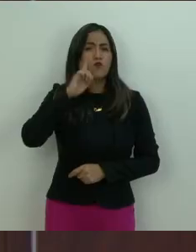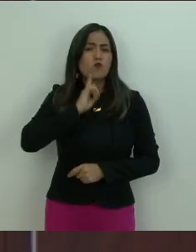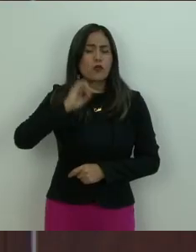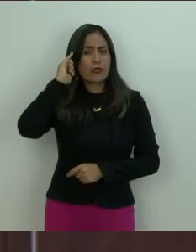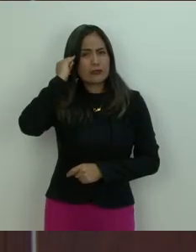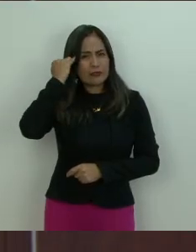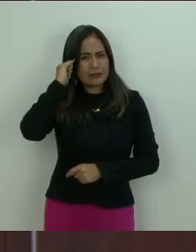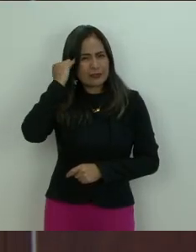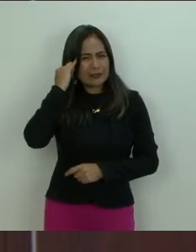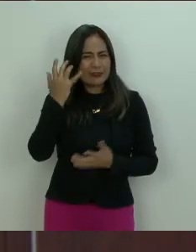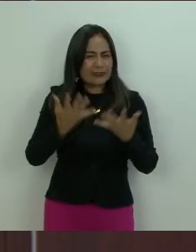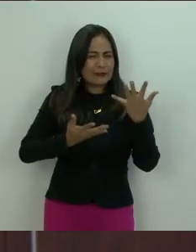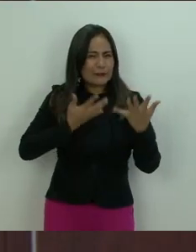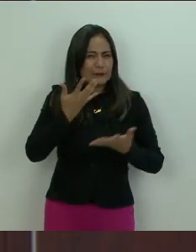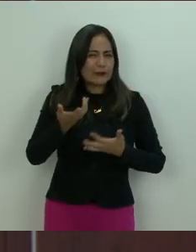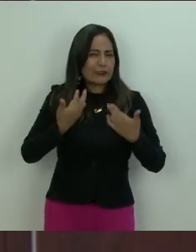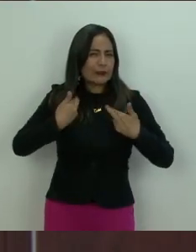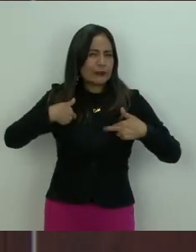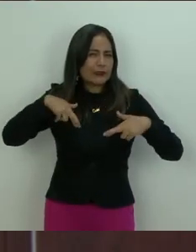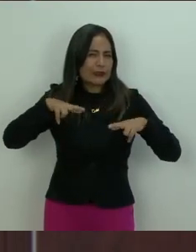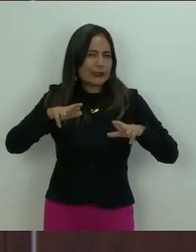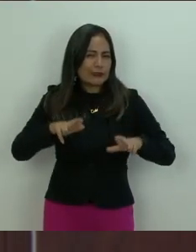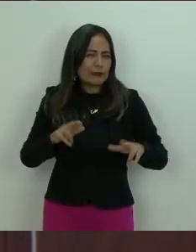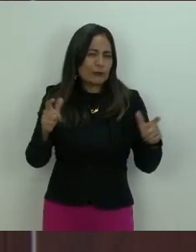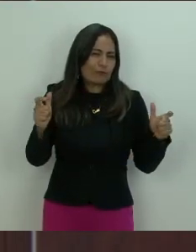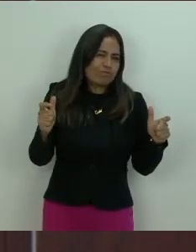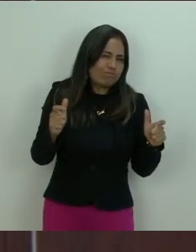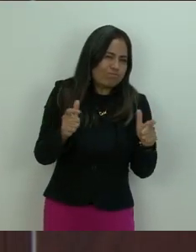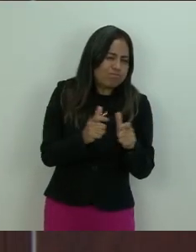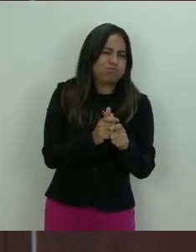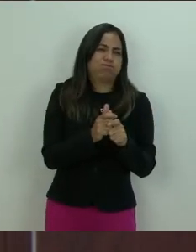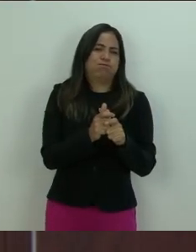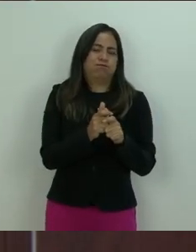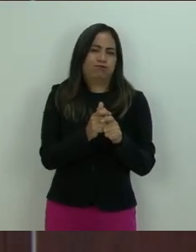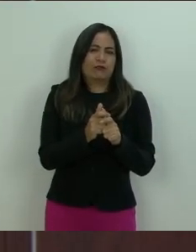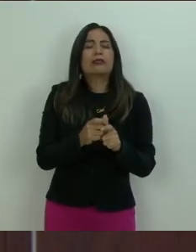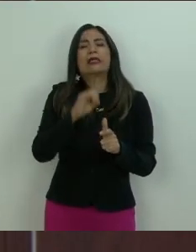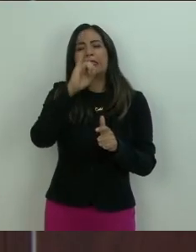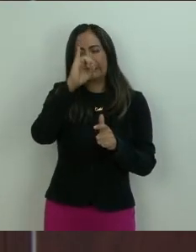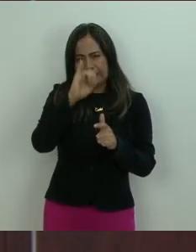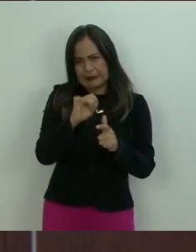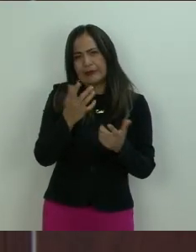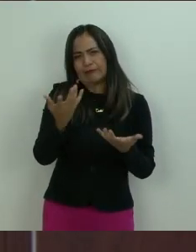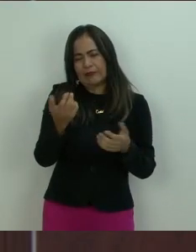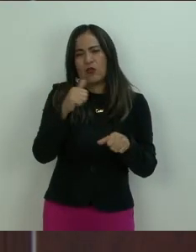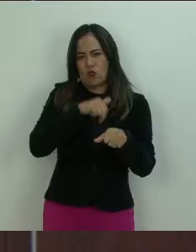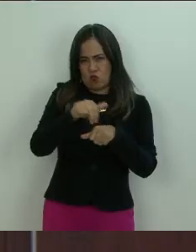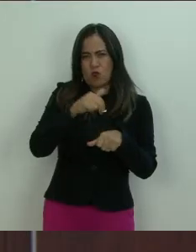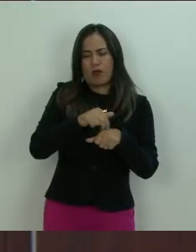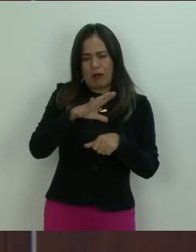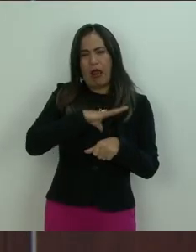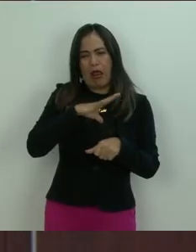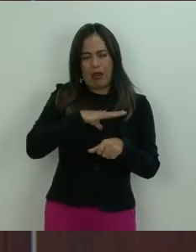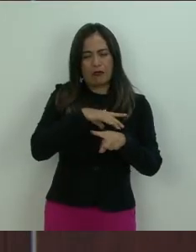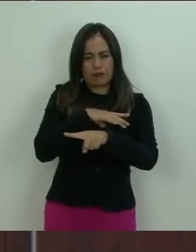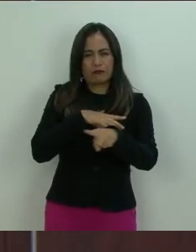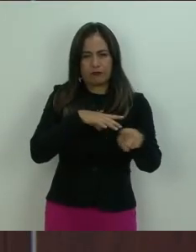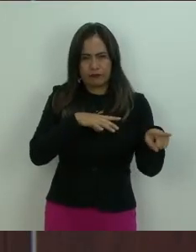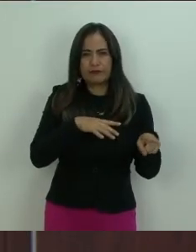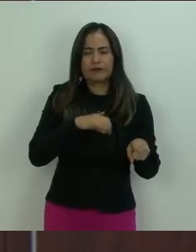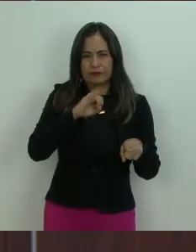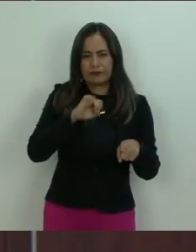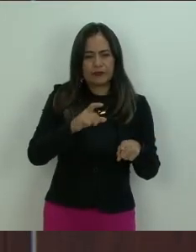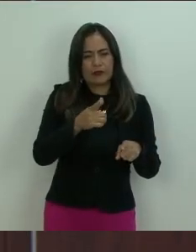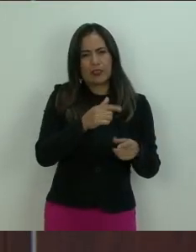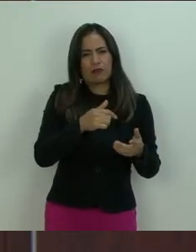sido todavía muy baja si atendemos el número de mujeres indígenas que hay en